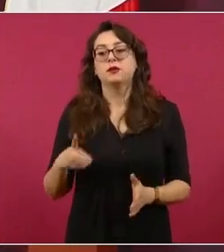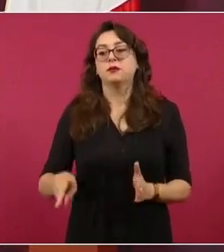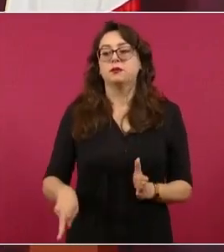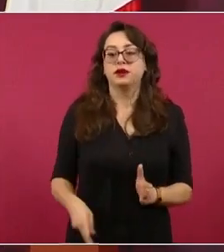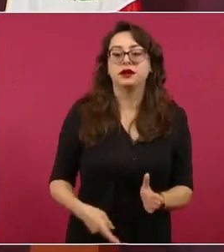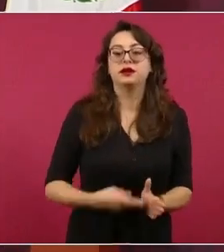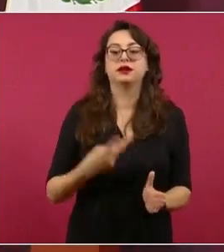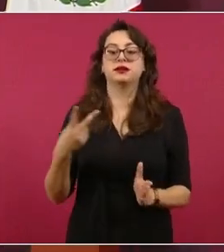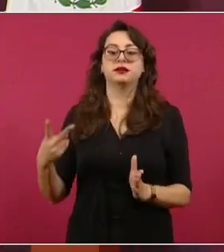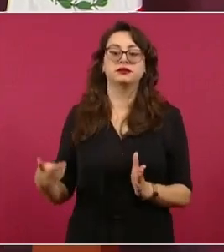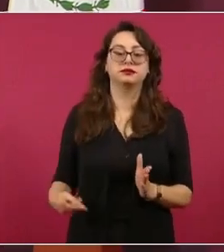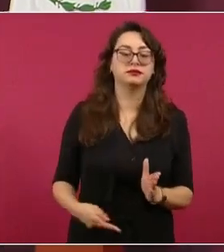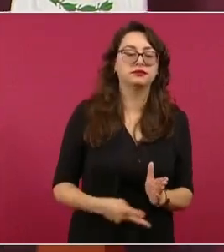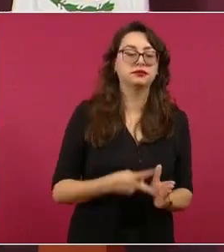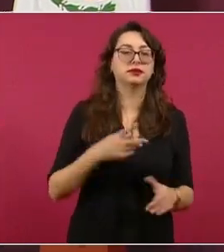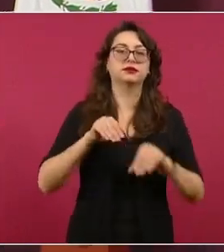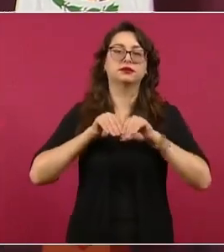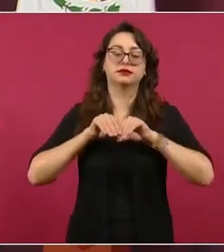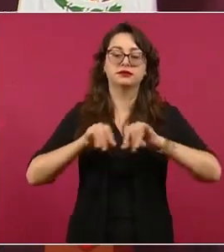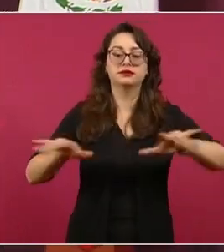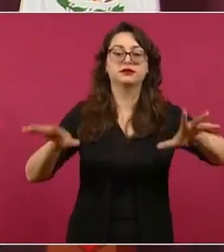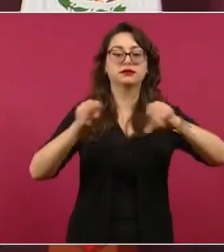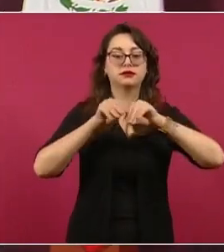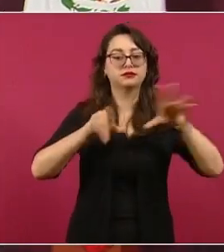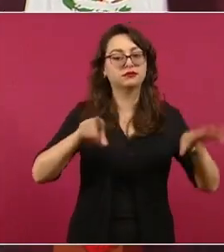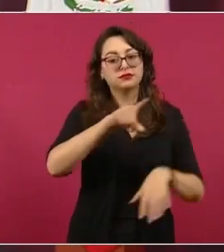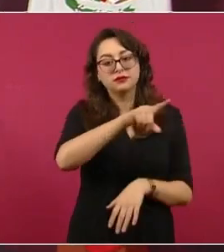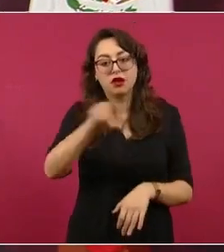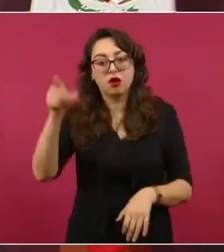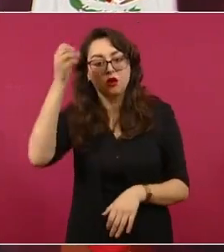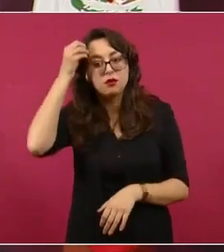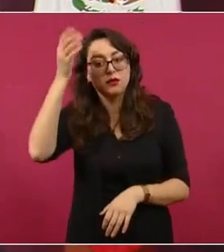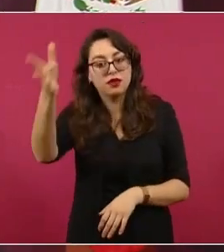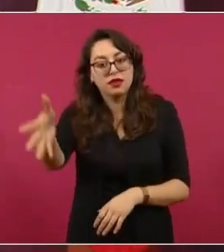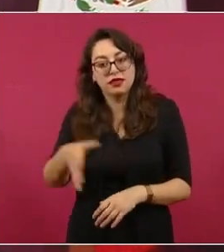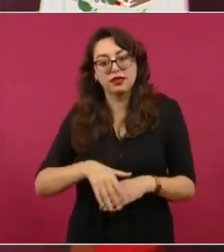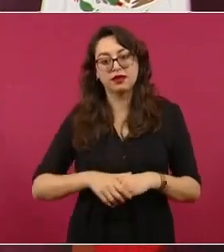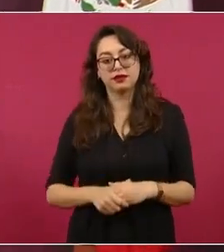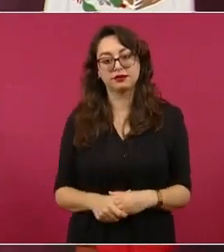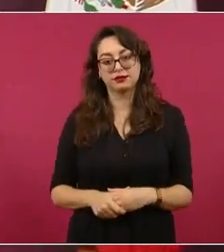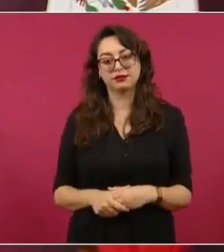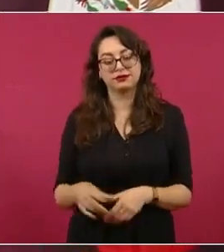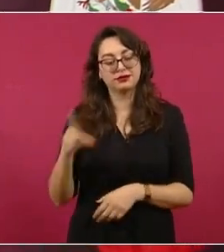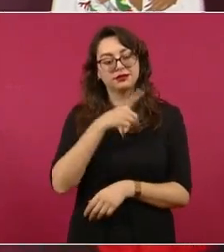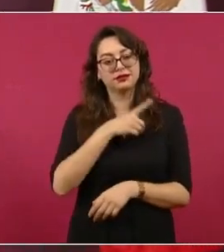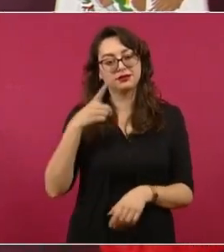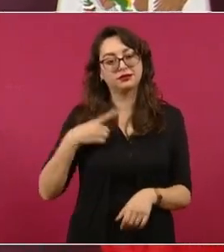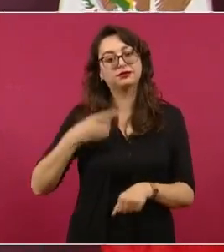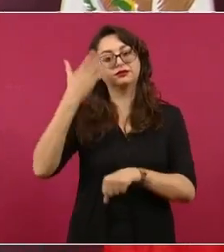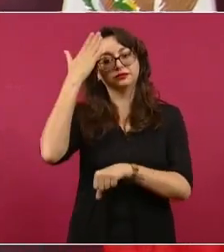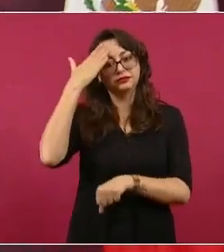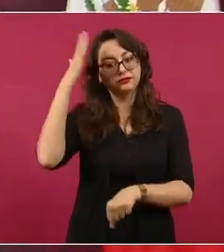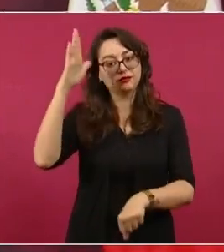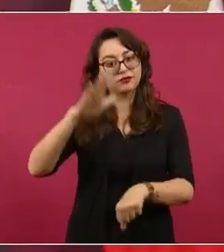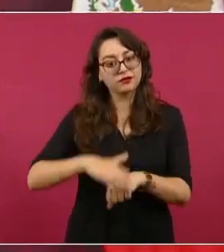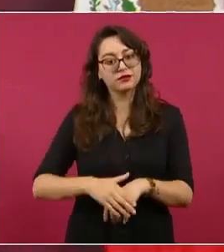para que esto no se olvide. En el gobierno nuestro el salario